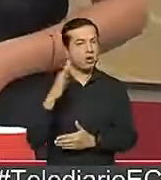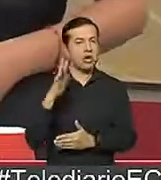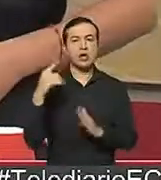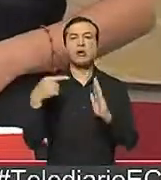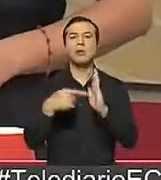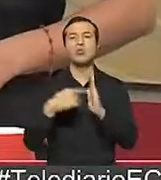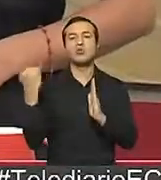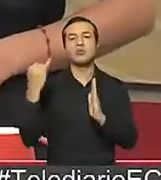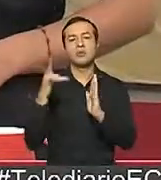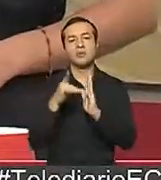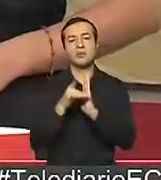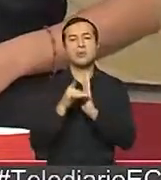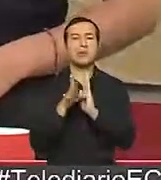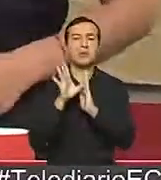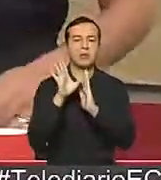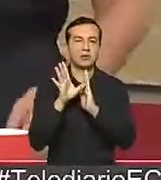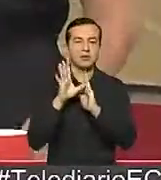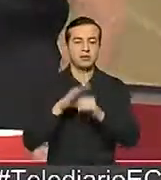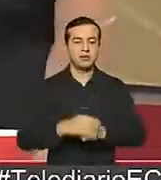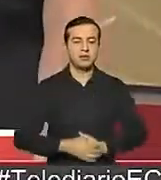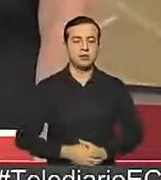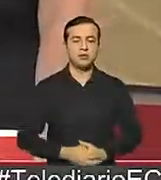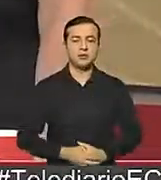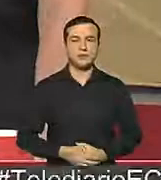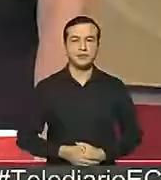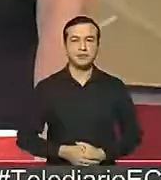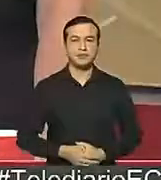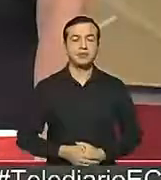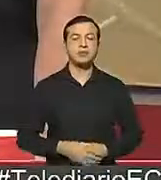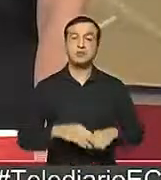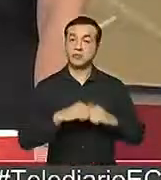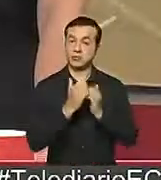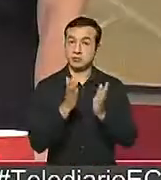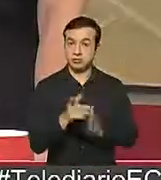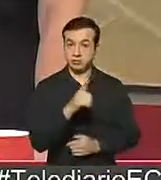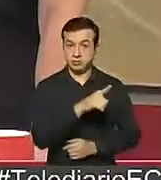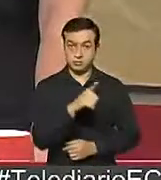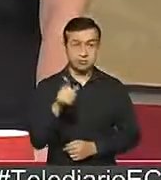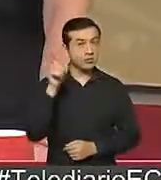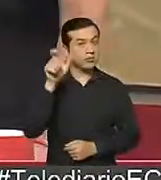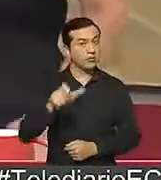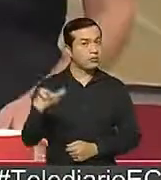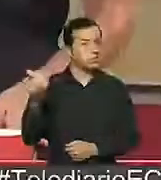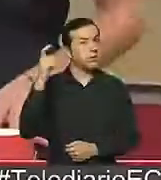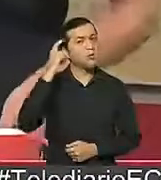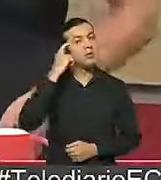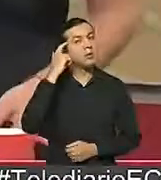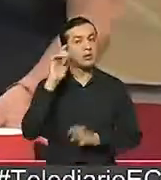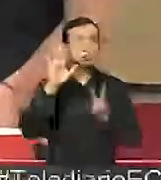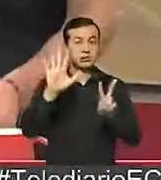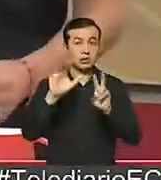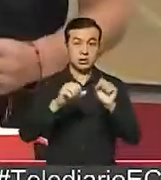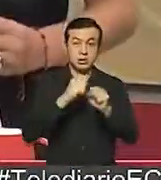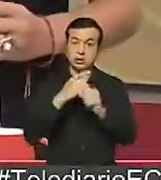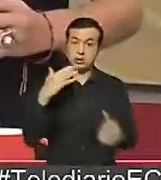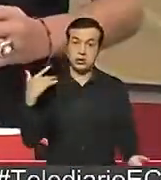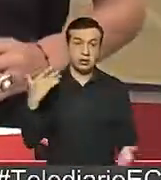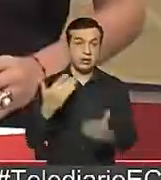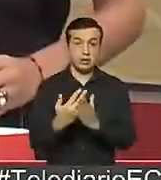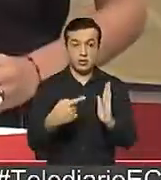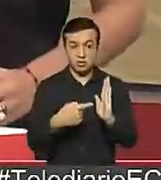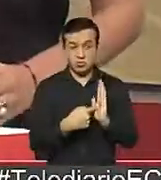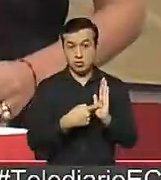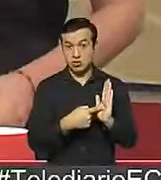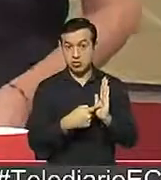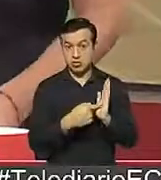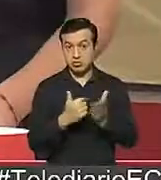vehicular, más conocido como impuesto verde. Los legisladores ponentes coincidieron en que en los 7 años de vigencia de este tributo